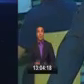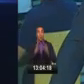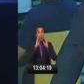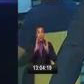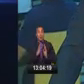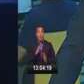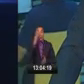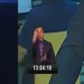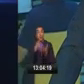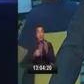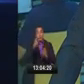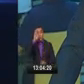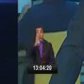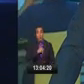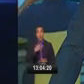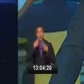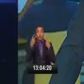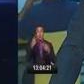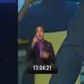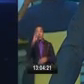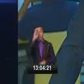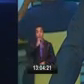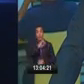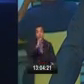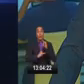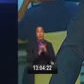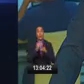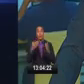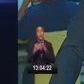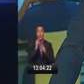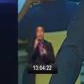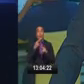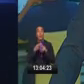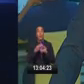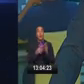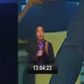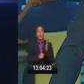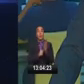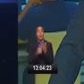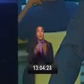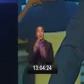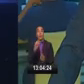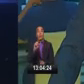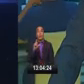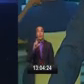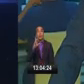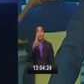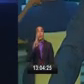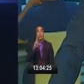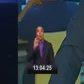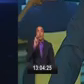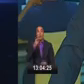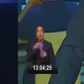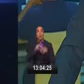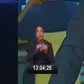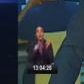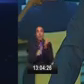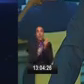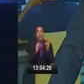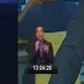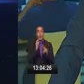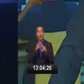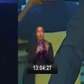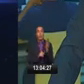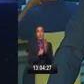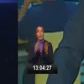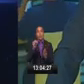Atención amigos, la Interpol emitió la difusión roja contra el exministro Walter Solís y Yamil Massú, ex asesor de la exministra María de